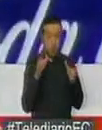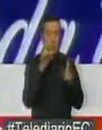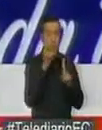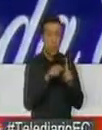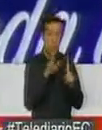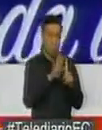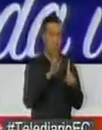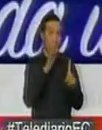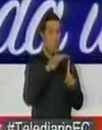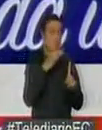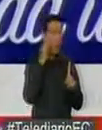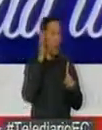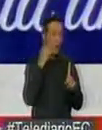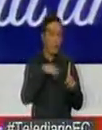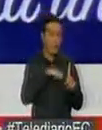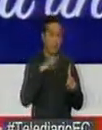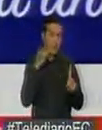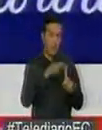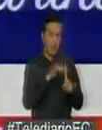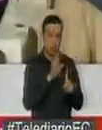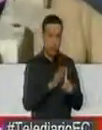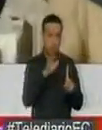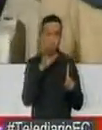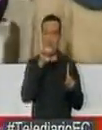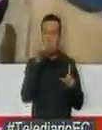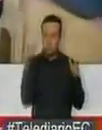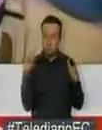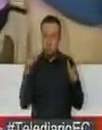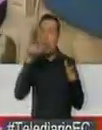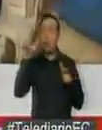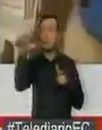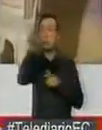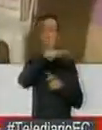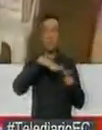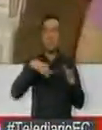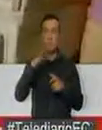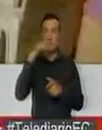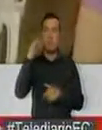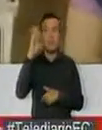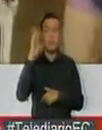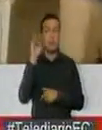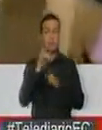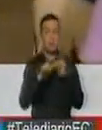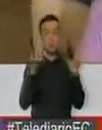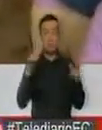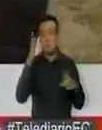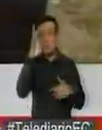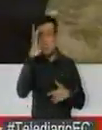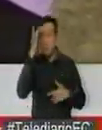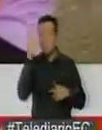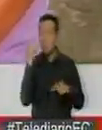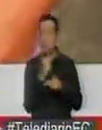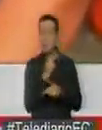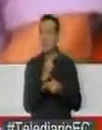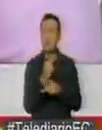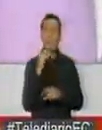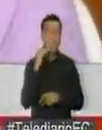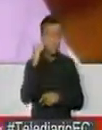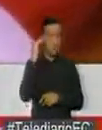que llegó de España, no tenemos casos en otras provincias. La población más vulnerable para el COVID-19 es la de los